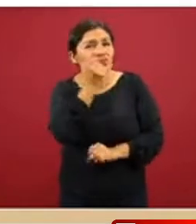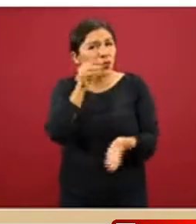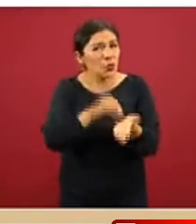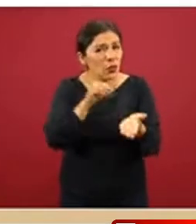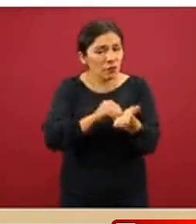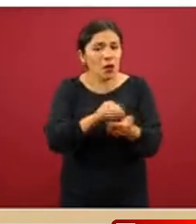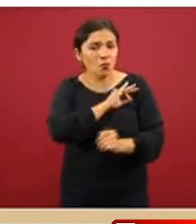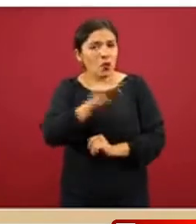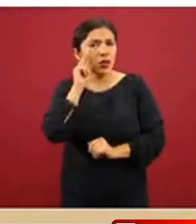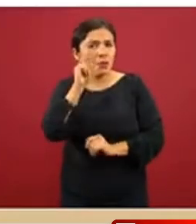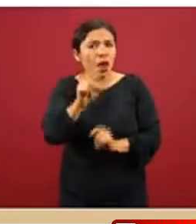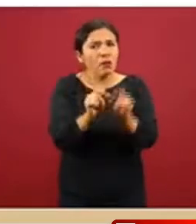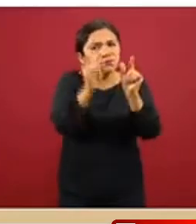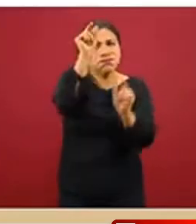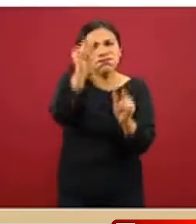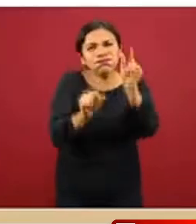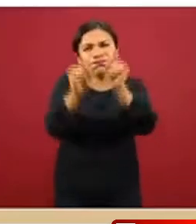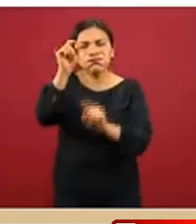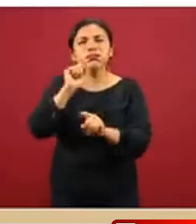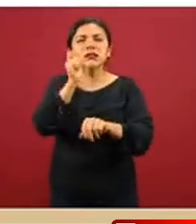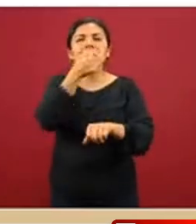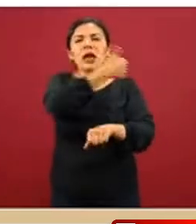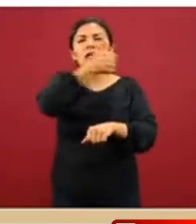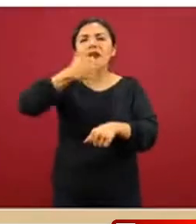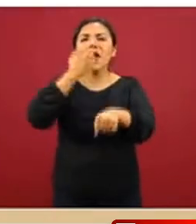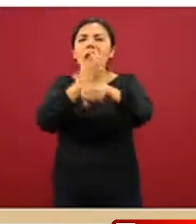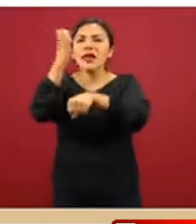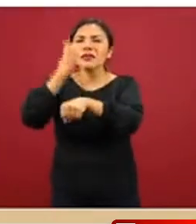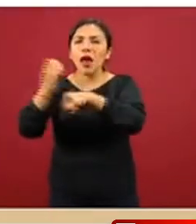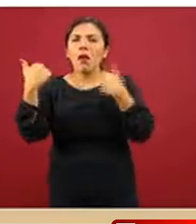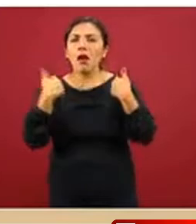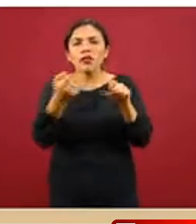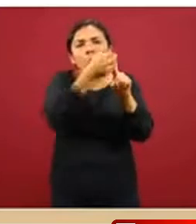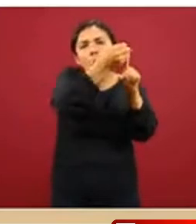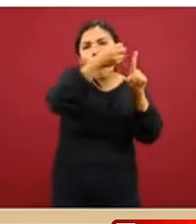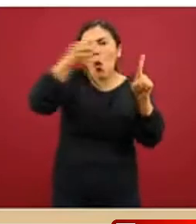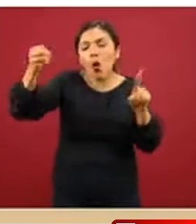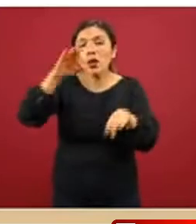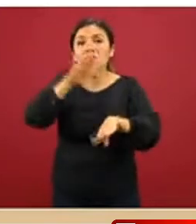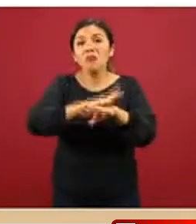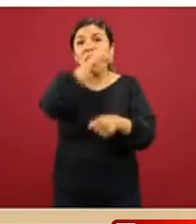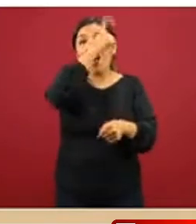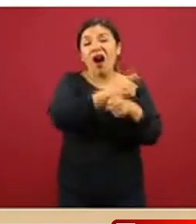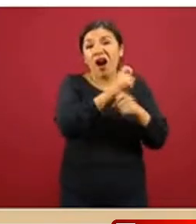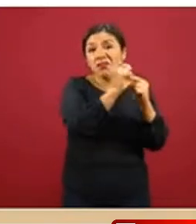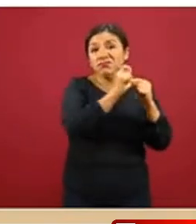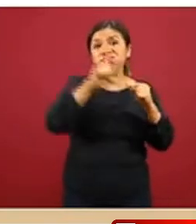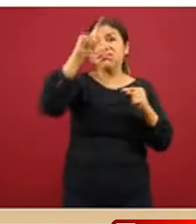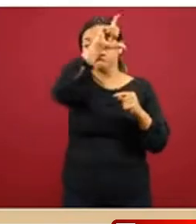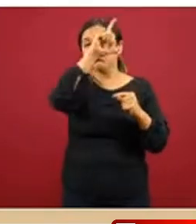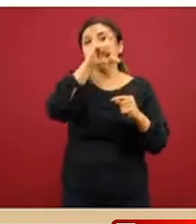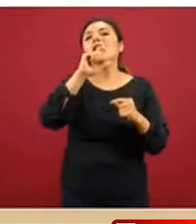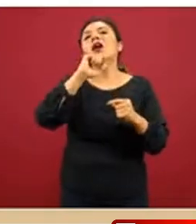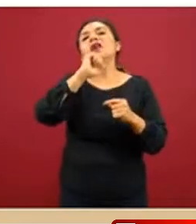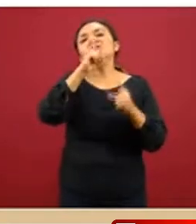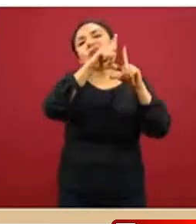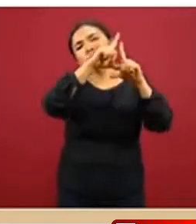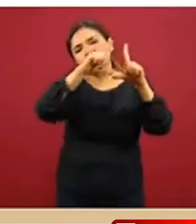los podemos ver distribuidos por entidad federativa en el orden de los confirmados activos, pero